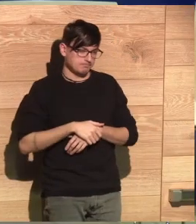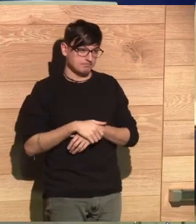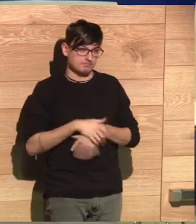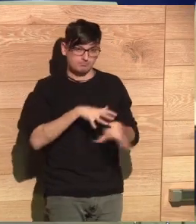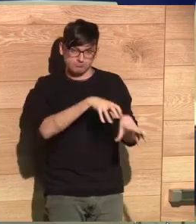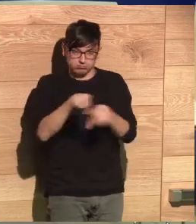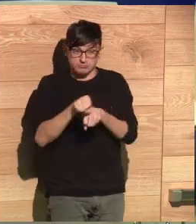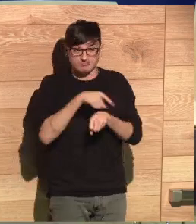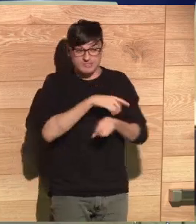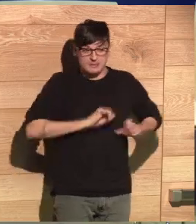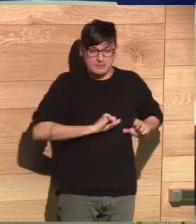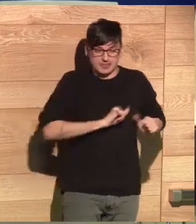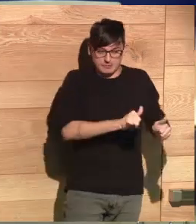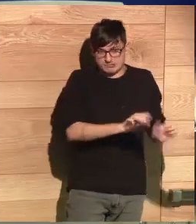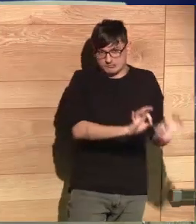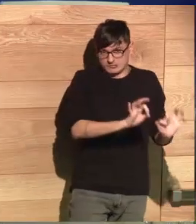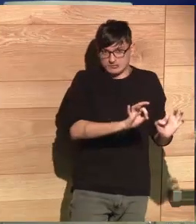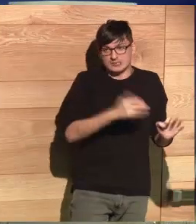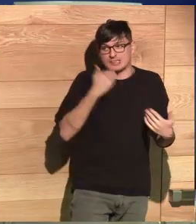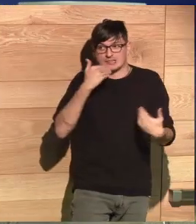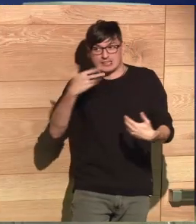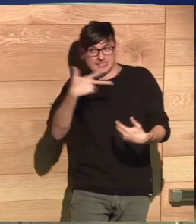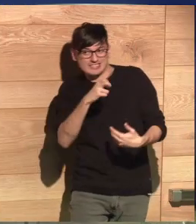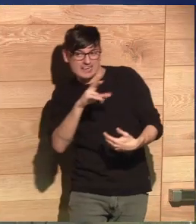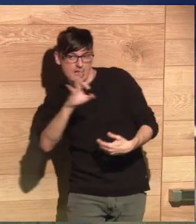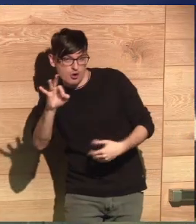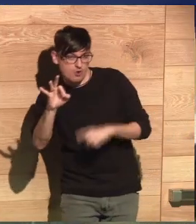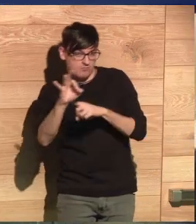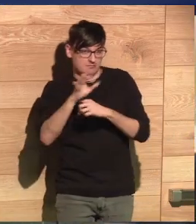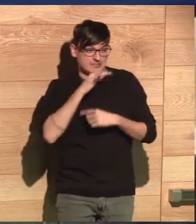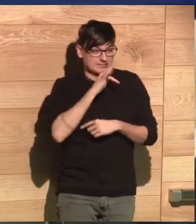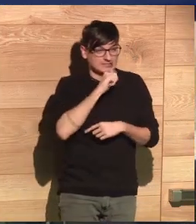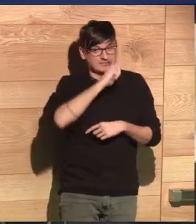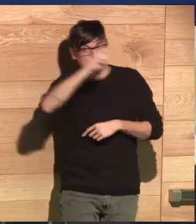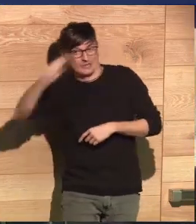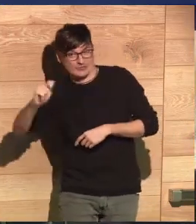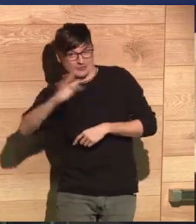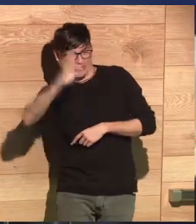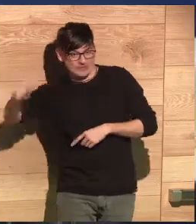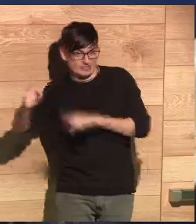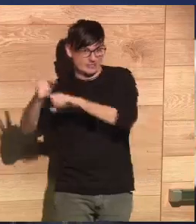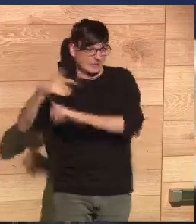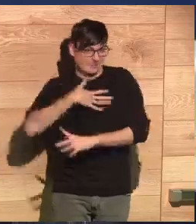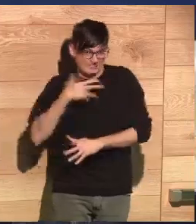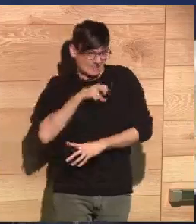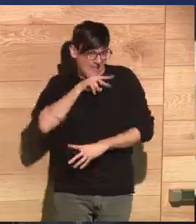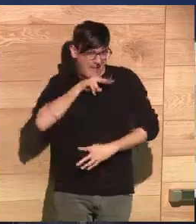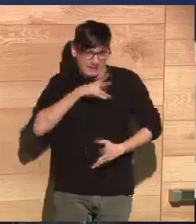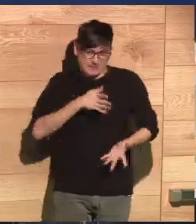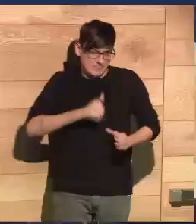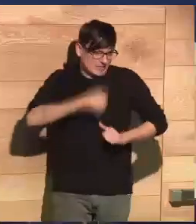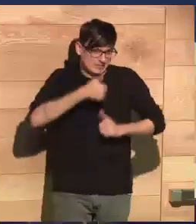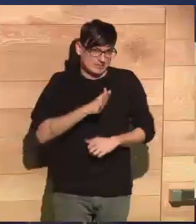poquito el arranque, y luego pues gracias a Charo, que le voy a pasar inmediatamente el micrófono porque yo no tenía pensado hablar casi nada,